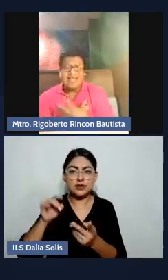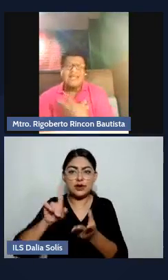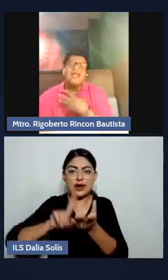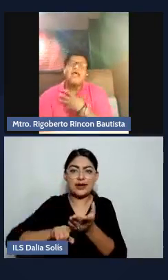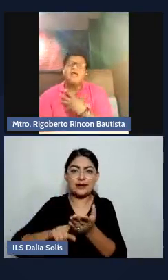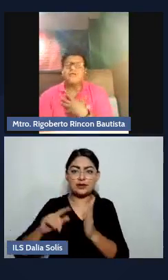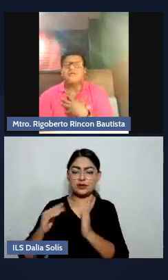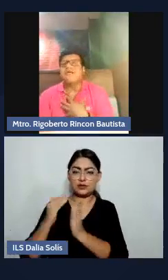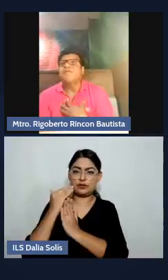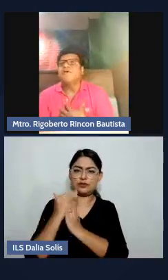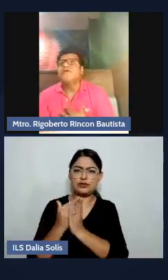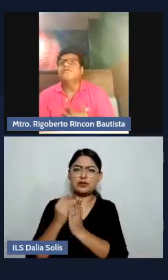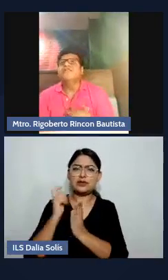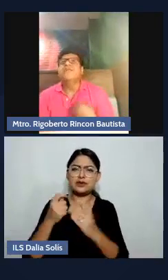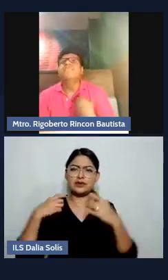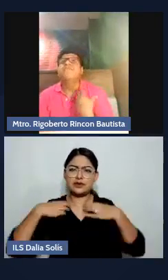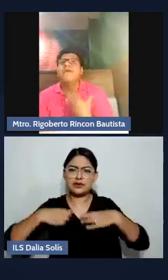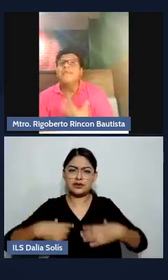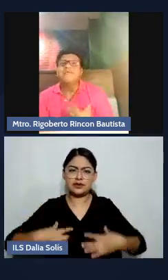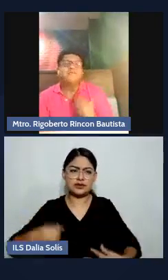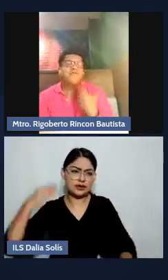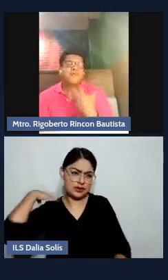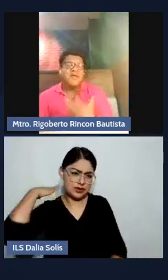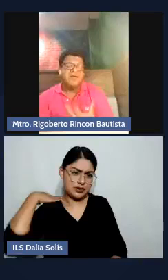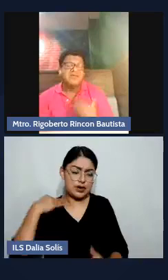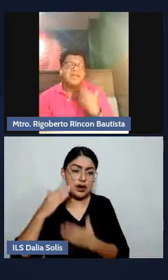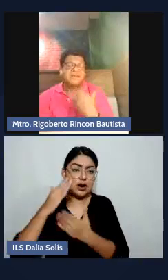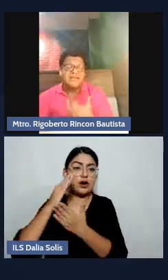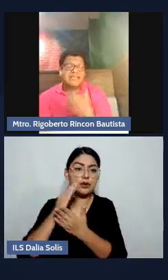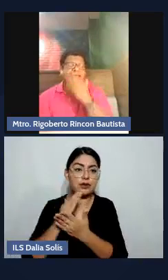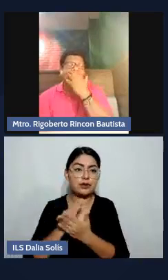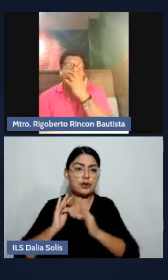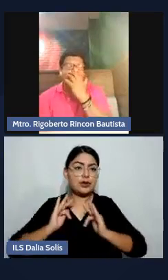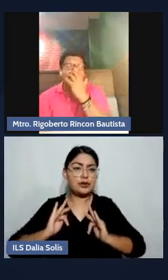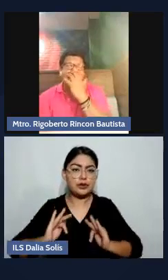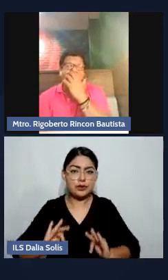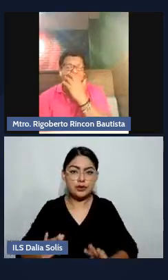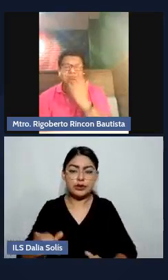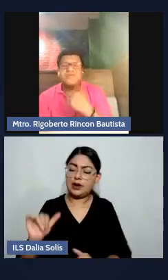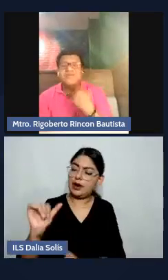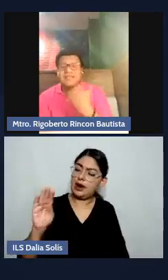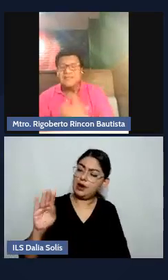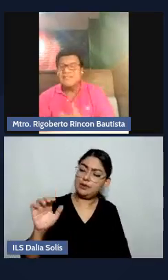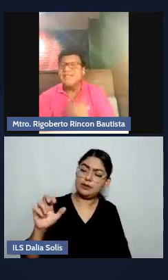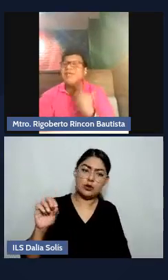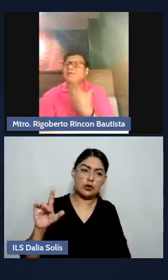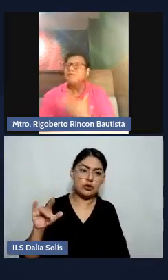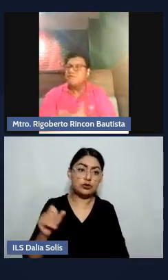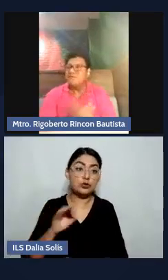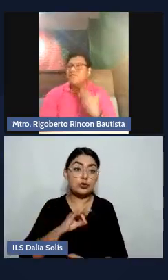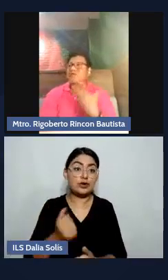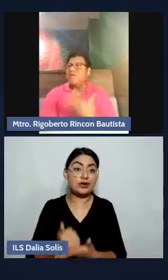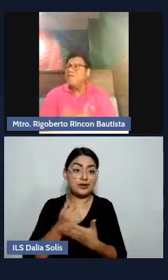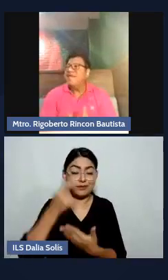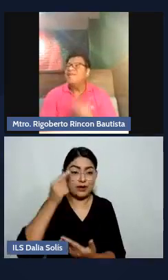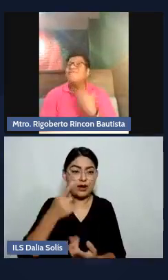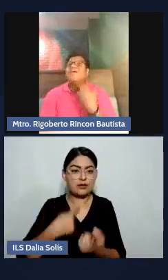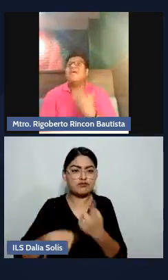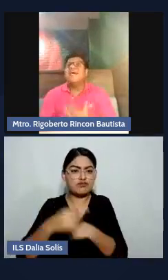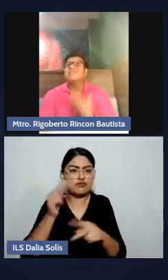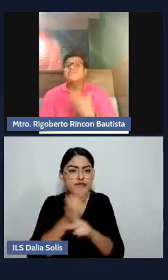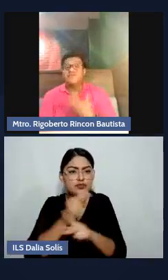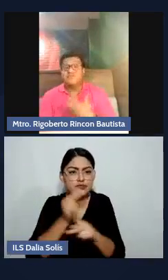nuestros alvéolos ya pueden volver otra vez a generar mucho más oxígeno y su funcionamiento es mucho